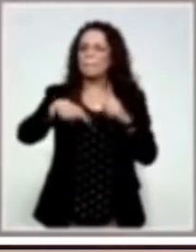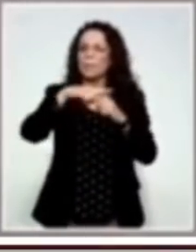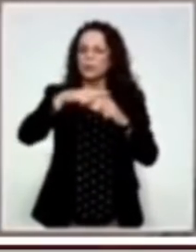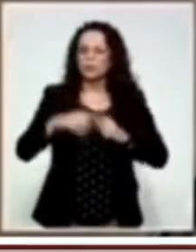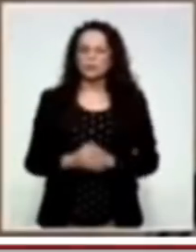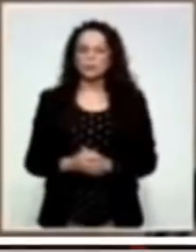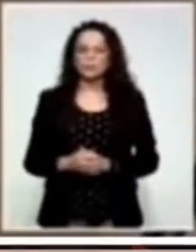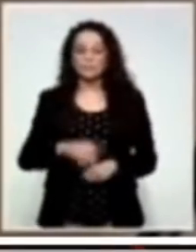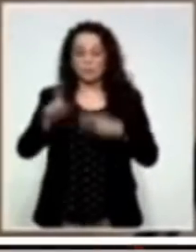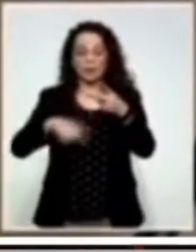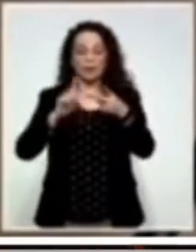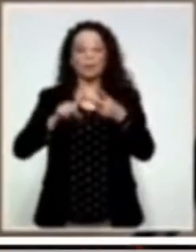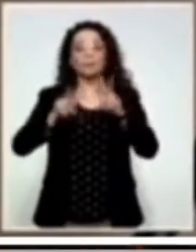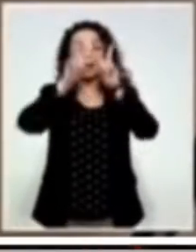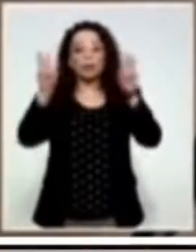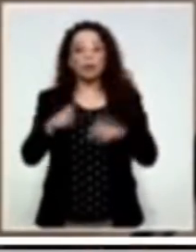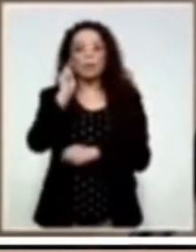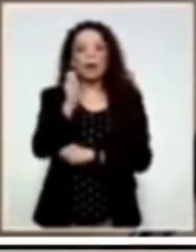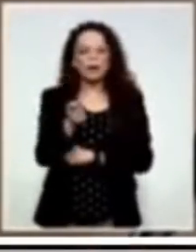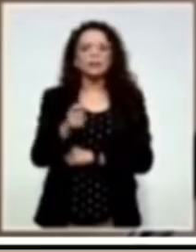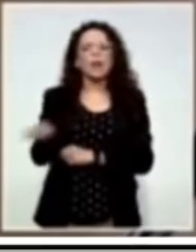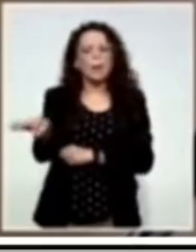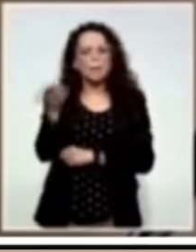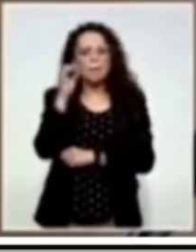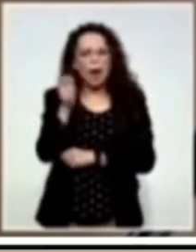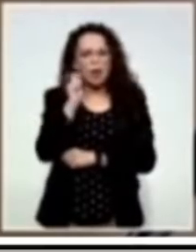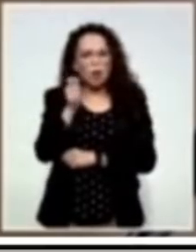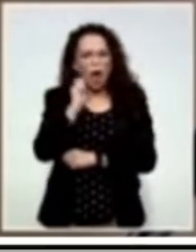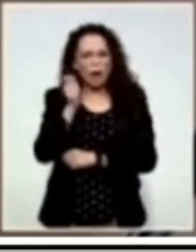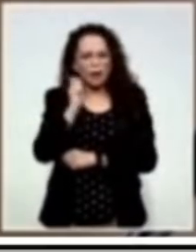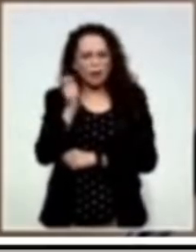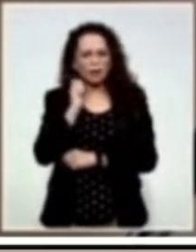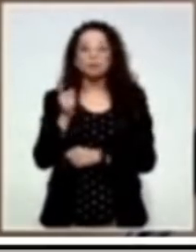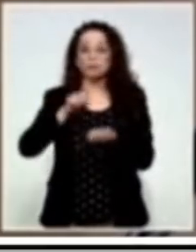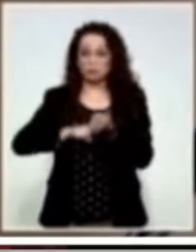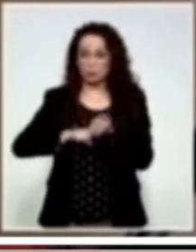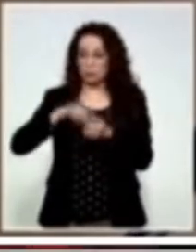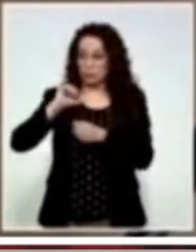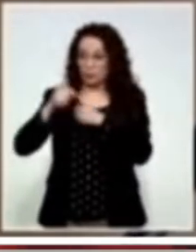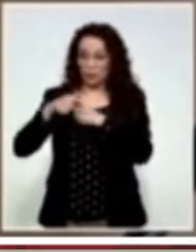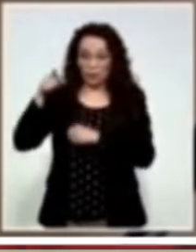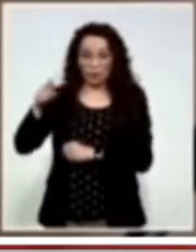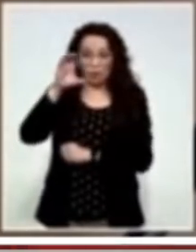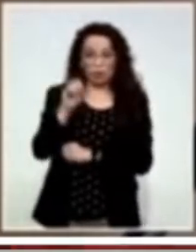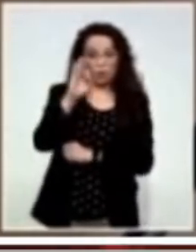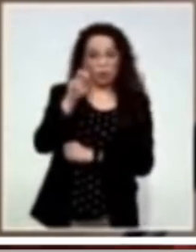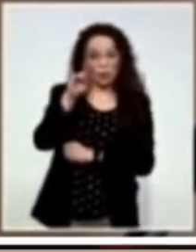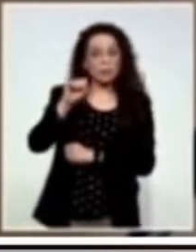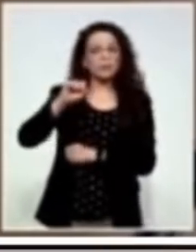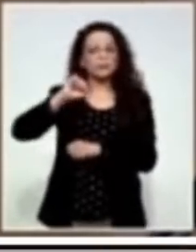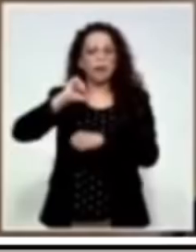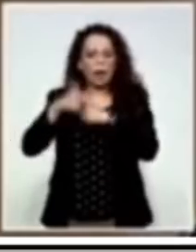marihuana. Últimamente la COFEPRIS no ha estado atendiendo a la Declaratoria General de Inconstitucionalidad que emitió la Suprema Corte.